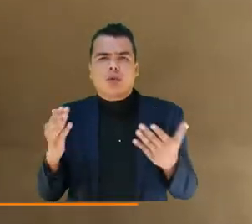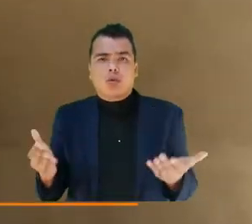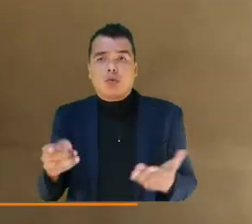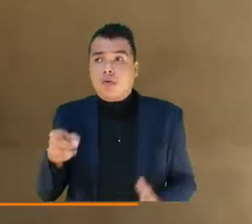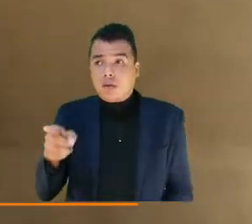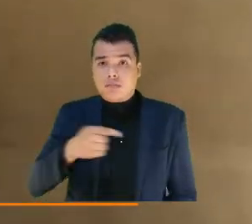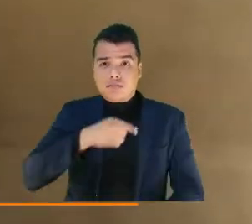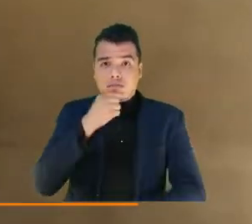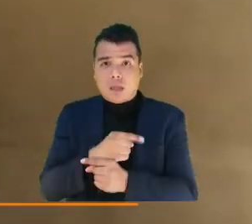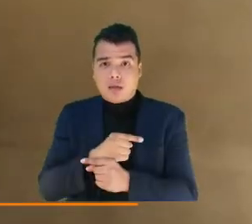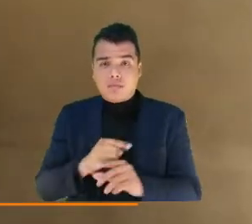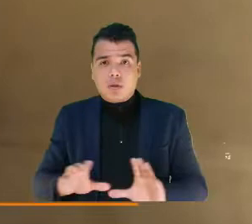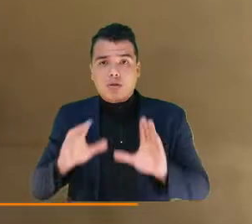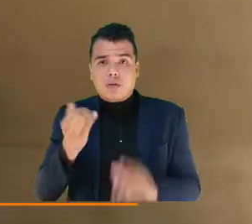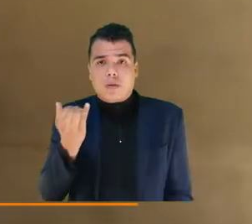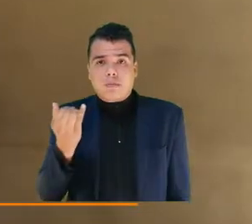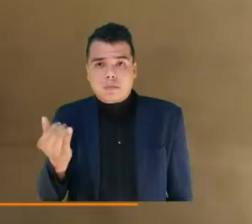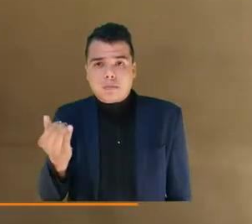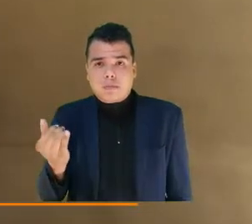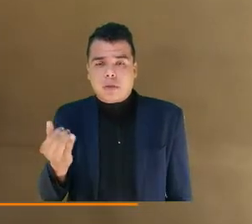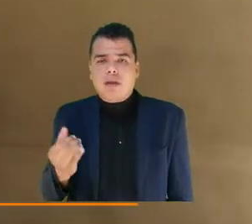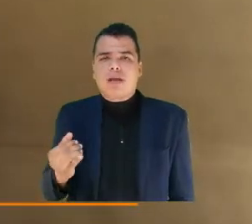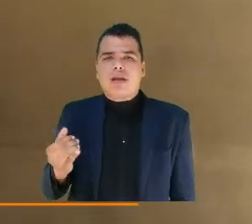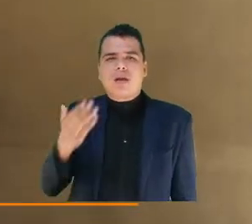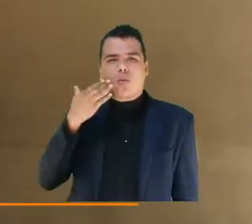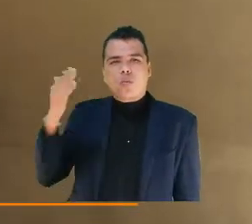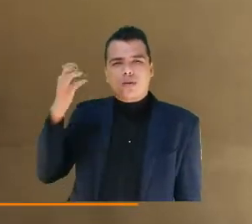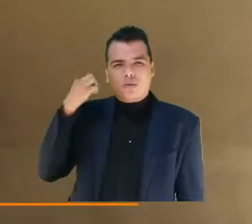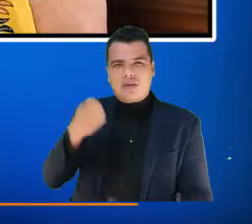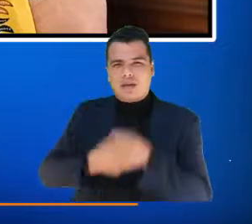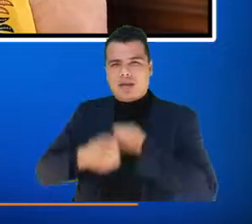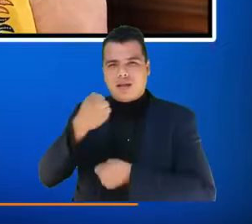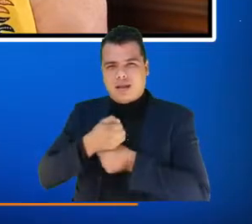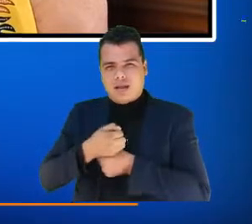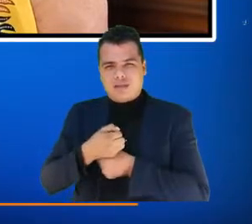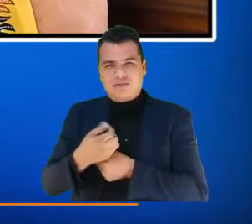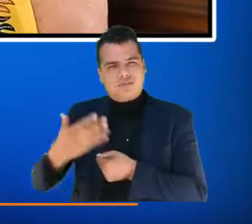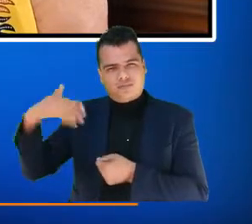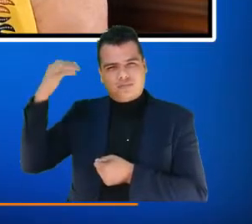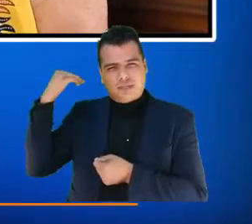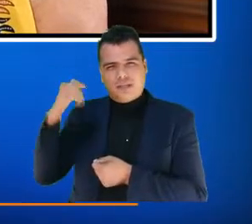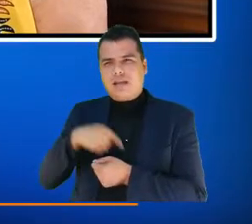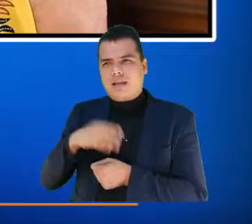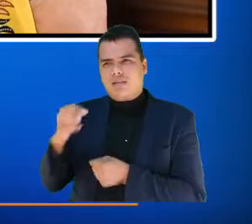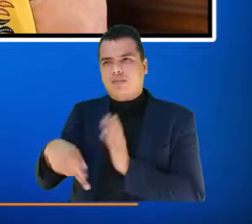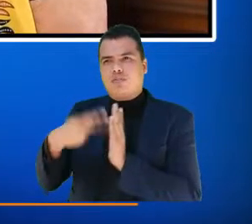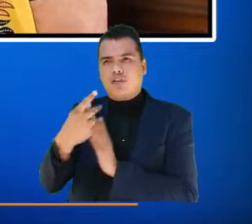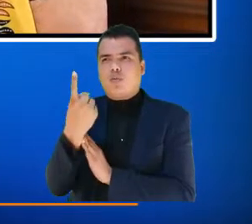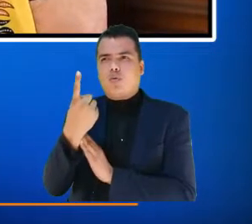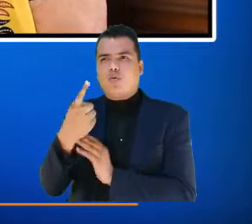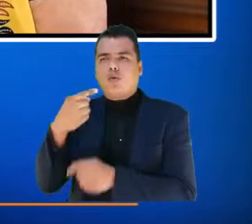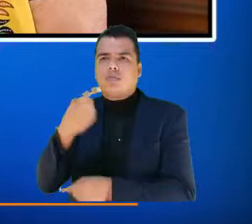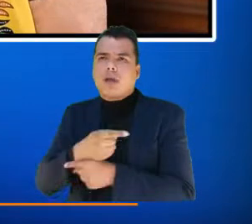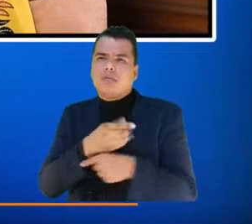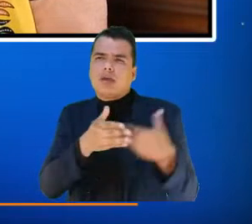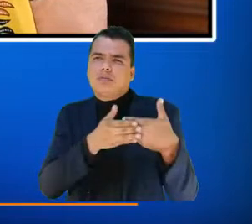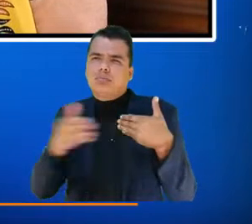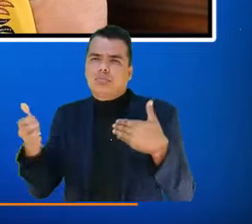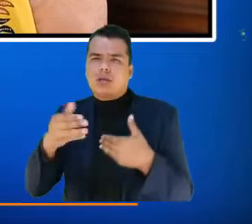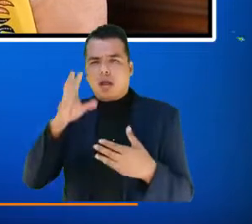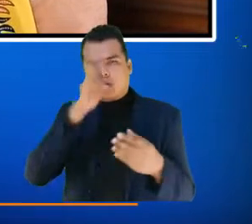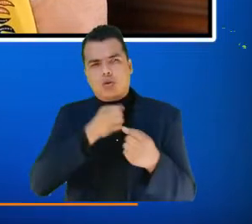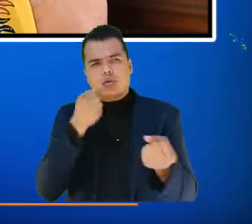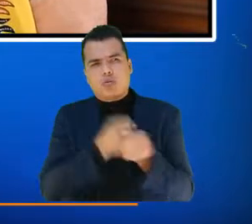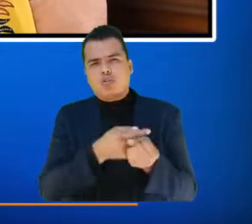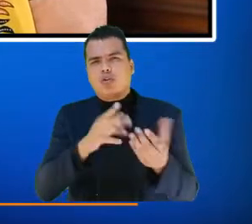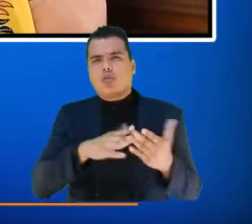el cumplimiento de esa acta iba en un 6%, ¿no? Y entonces dijimos, si ya hubo un proyecto que afectó a la comunidad, ¿cómo es que